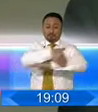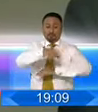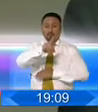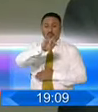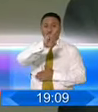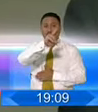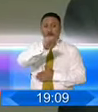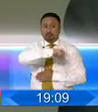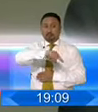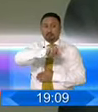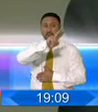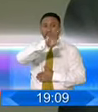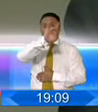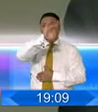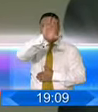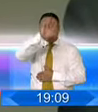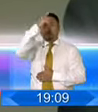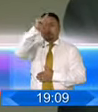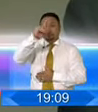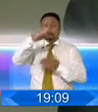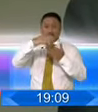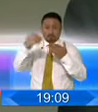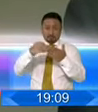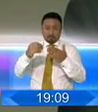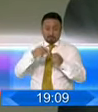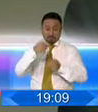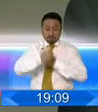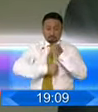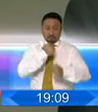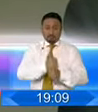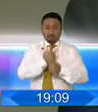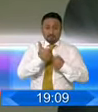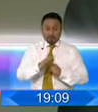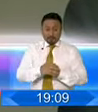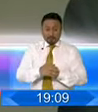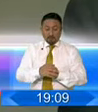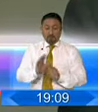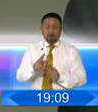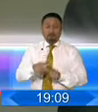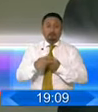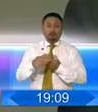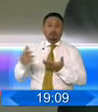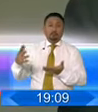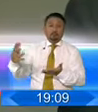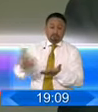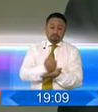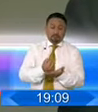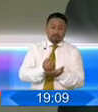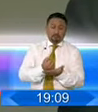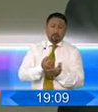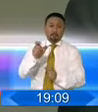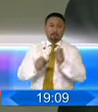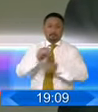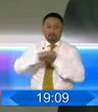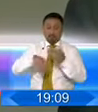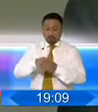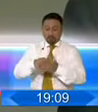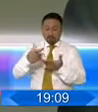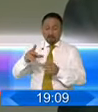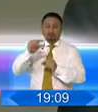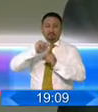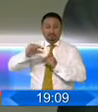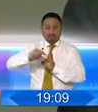a $285 millones. A partir de este año se empieza a cobrar distribuido entre todos los contribuyentes de la ciudad,